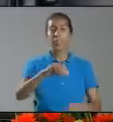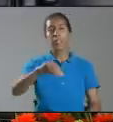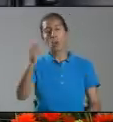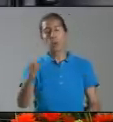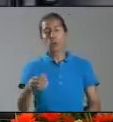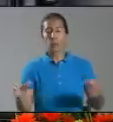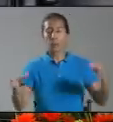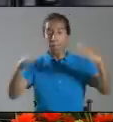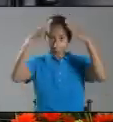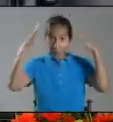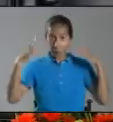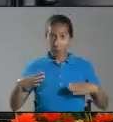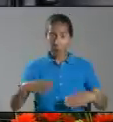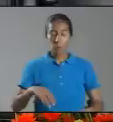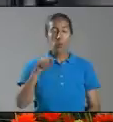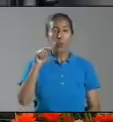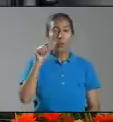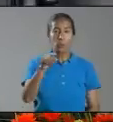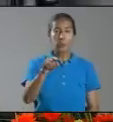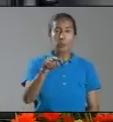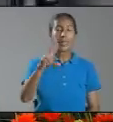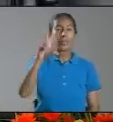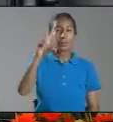Esther. Así que ni usted tenía razón, ni yo tampoco,